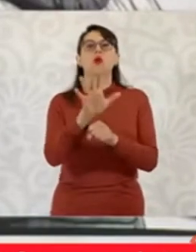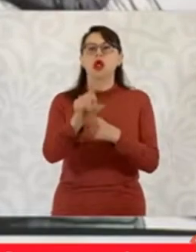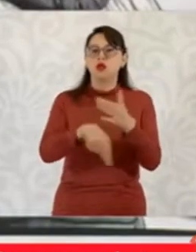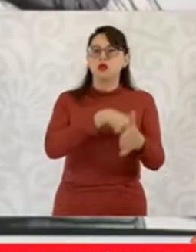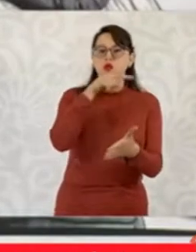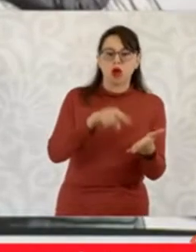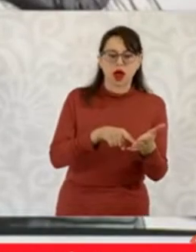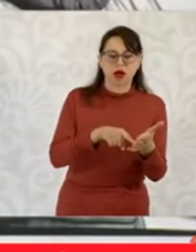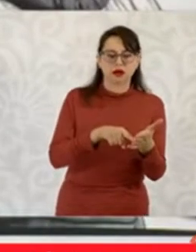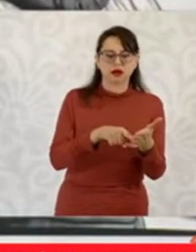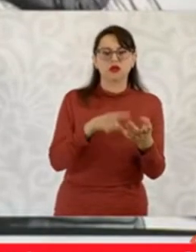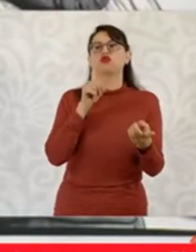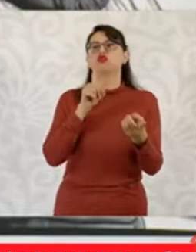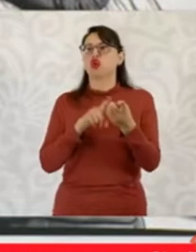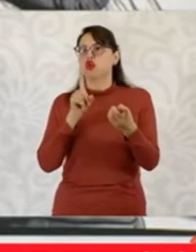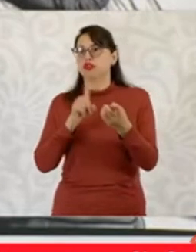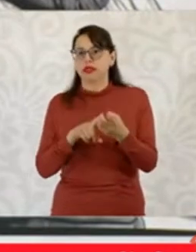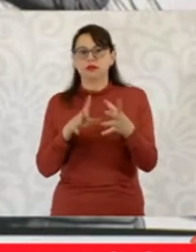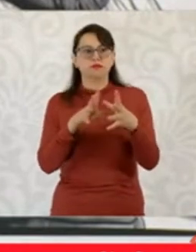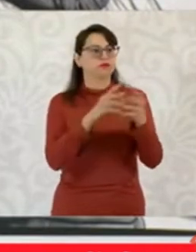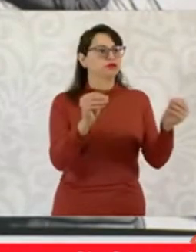hay personas desaparecidas.